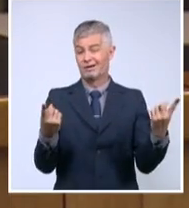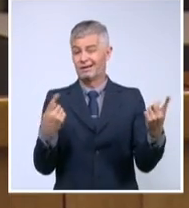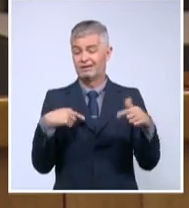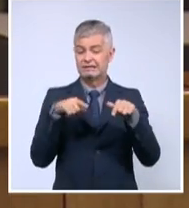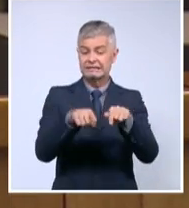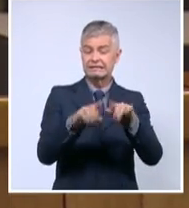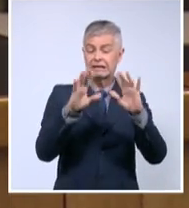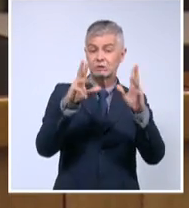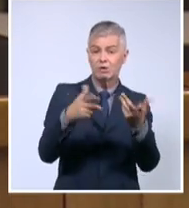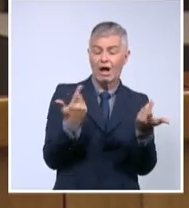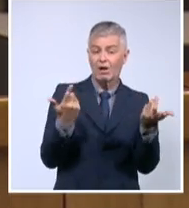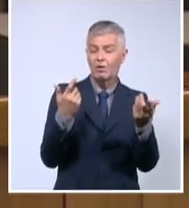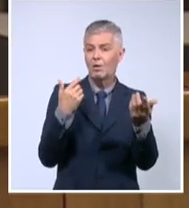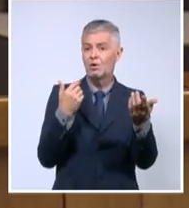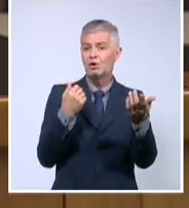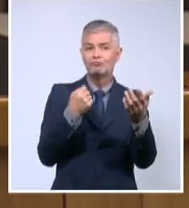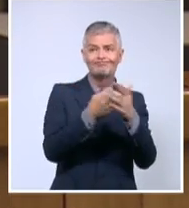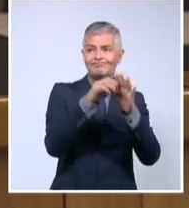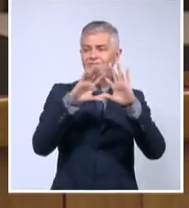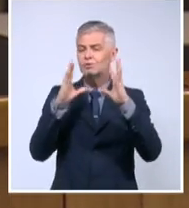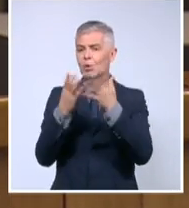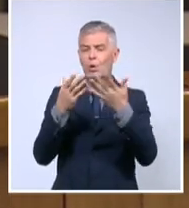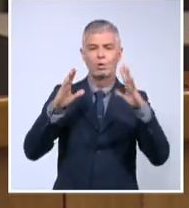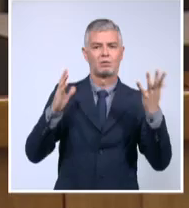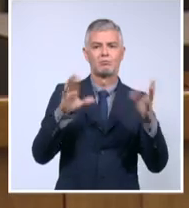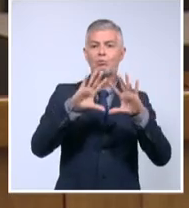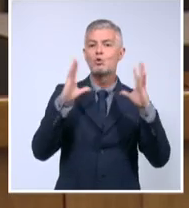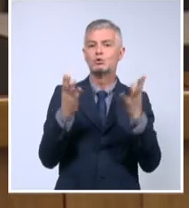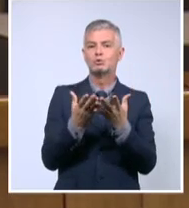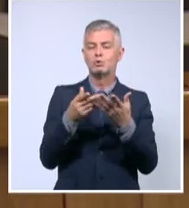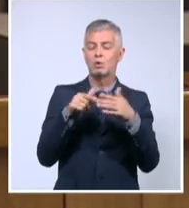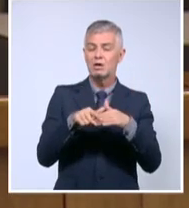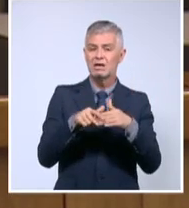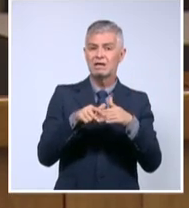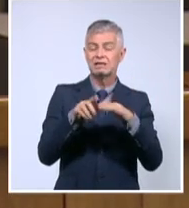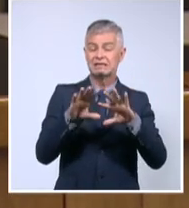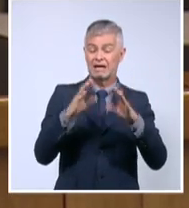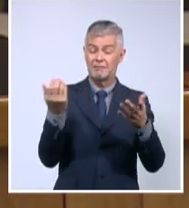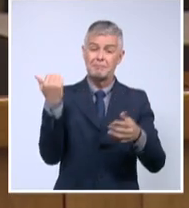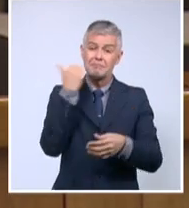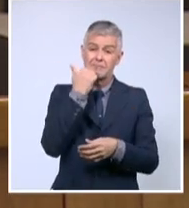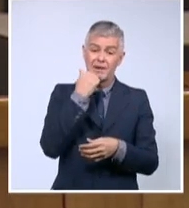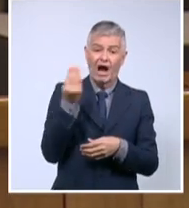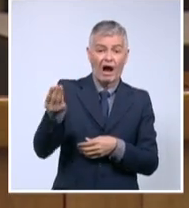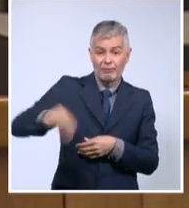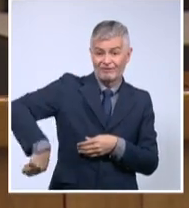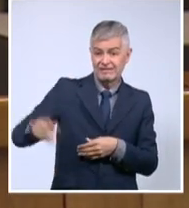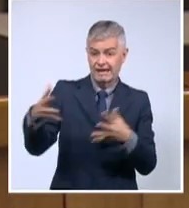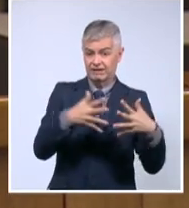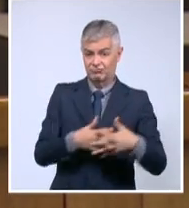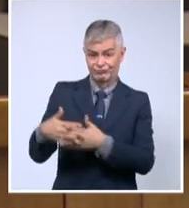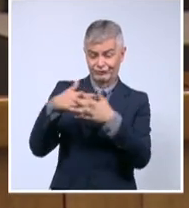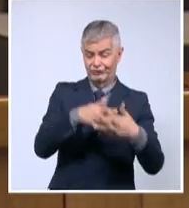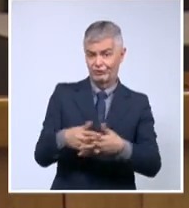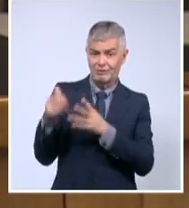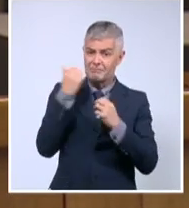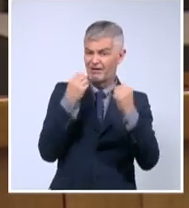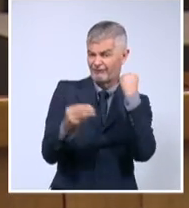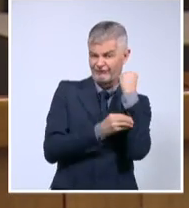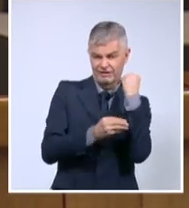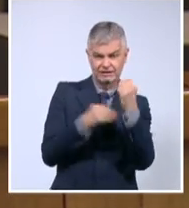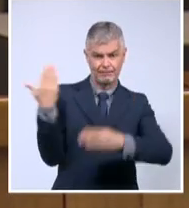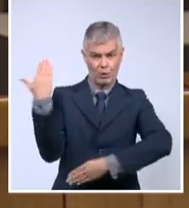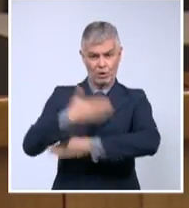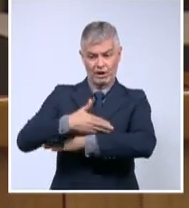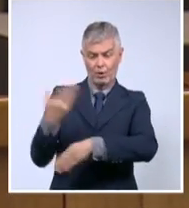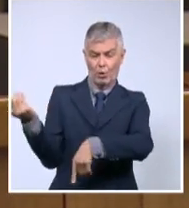universal y alcanzó momentos insoportables con el oportunista recrudecimiento del bloqueo estadounidense, prueba definitiva de